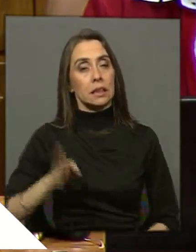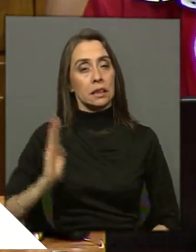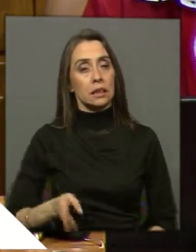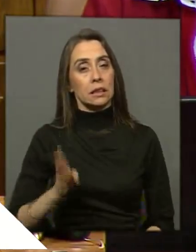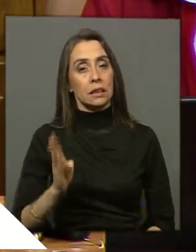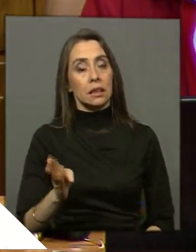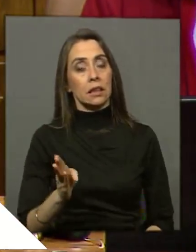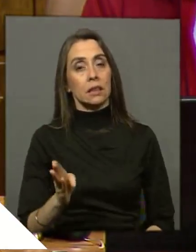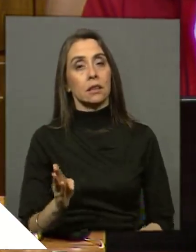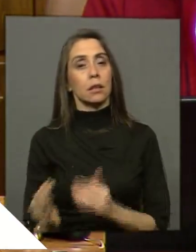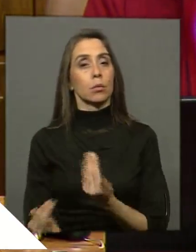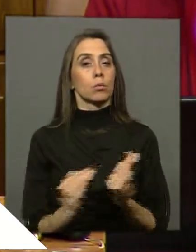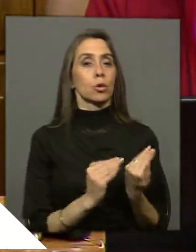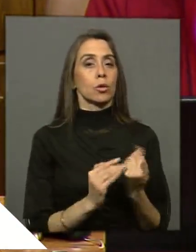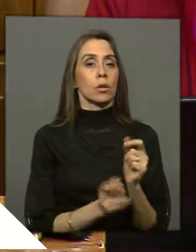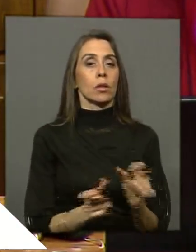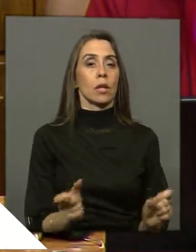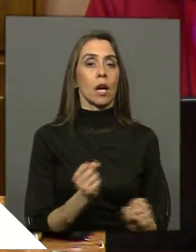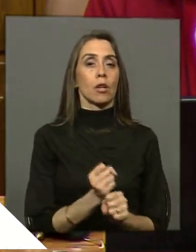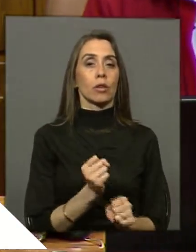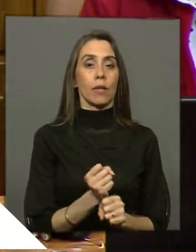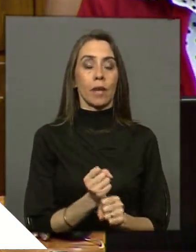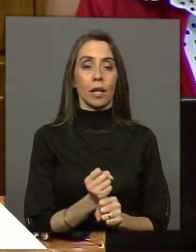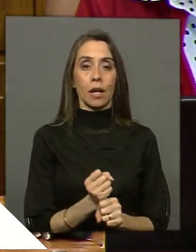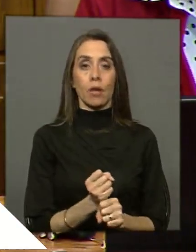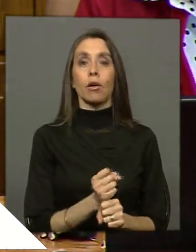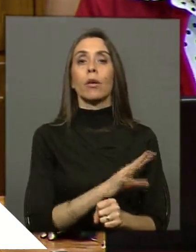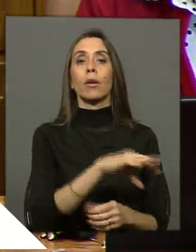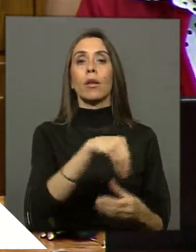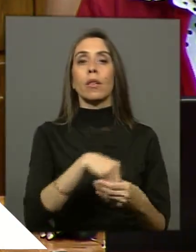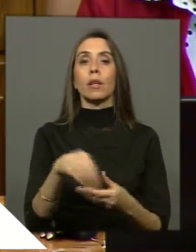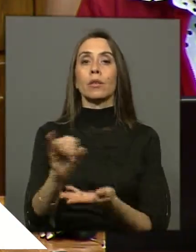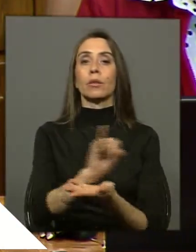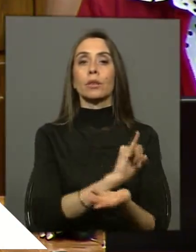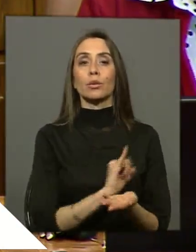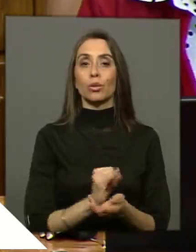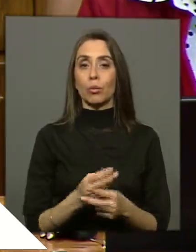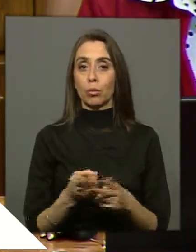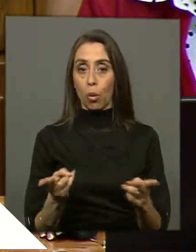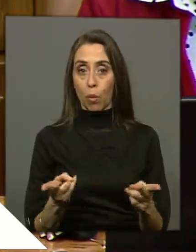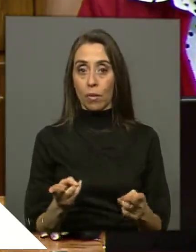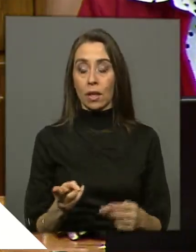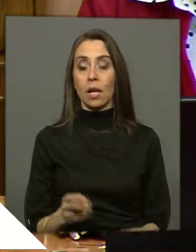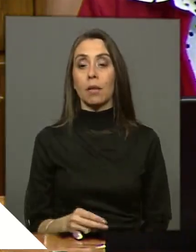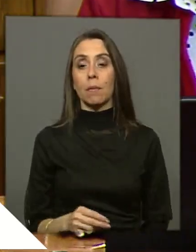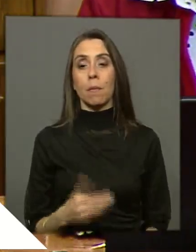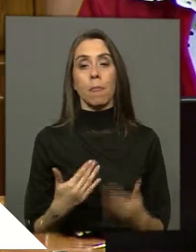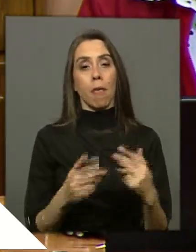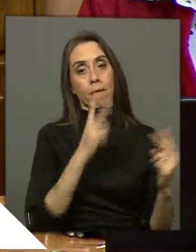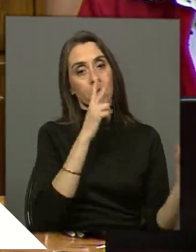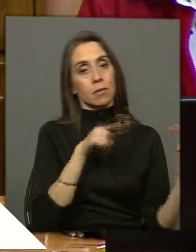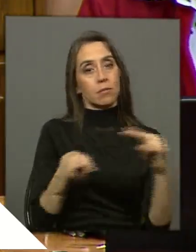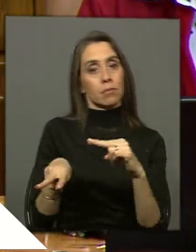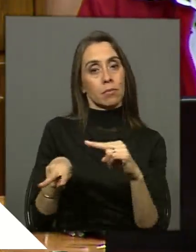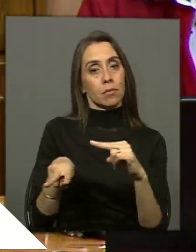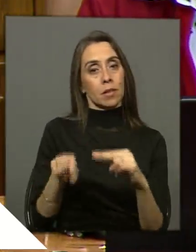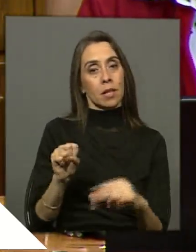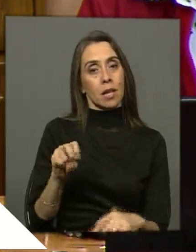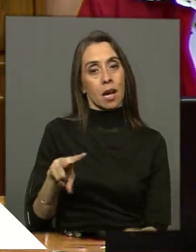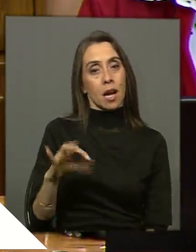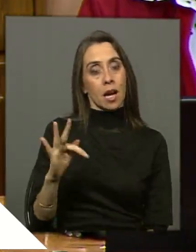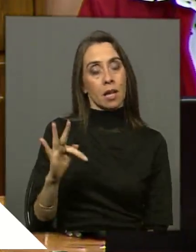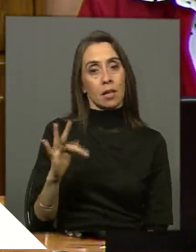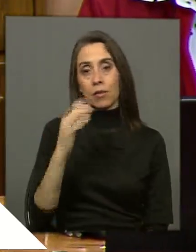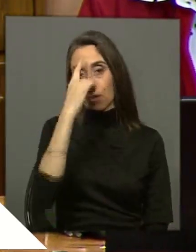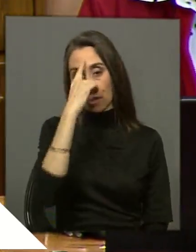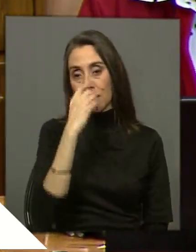detrás de los trabajadores de este país, en el sector público especialmente. A veces se mira con cierta